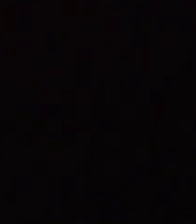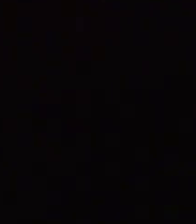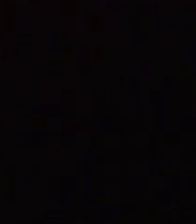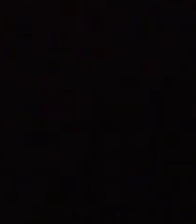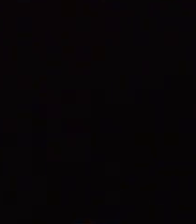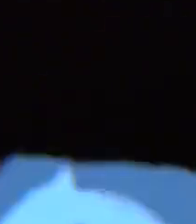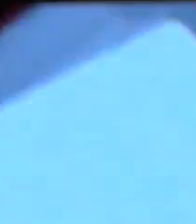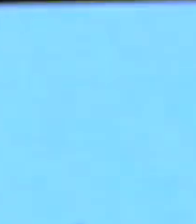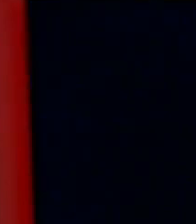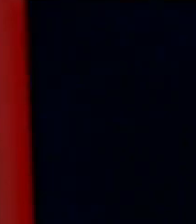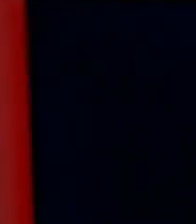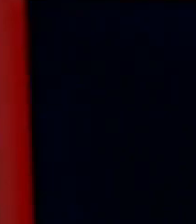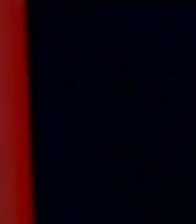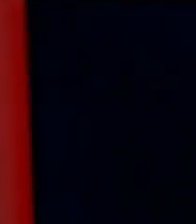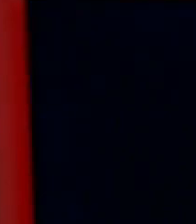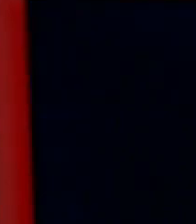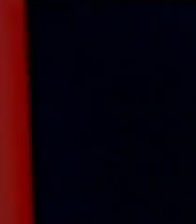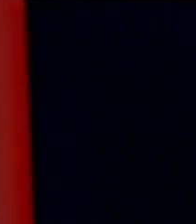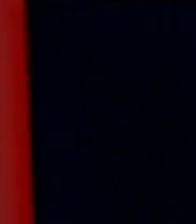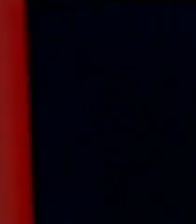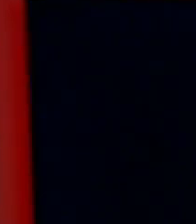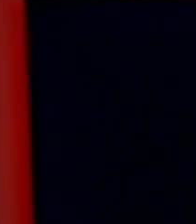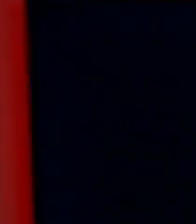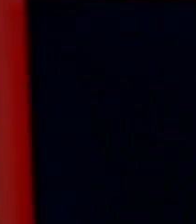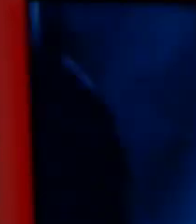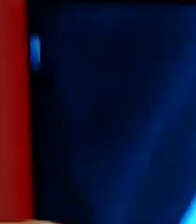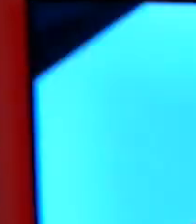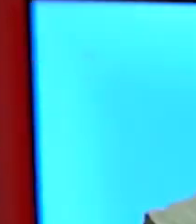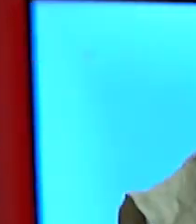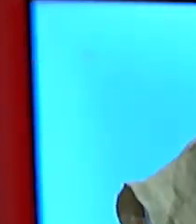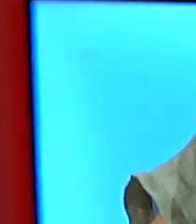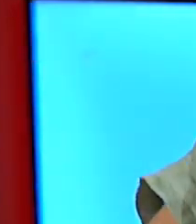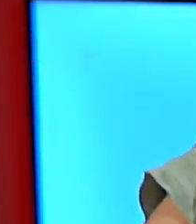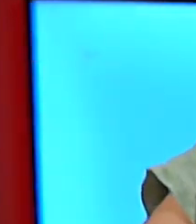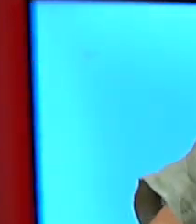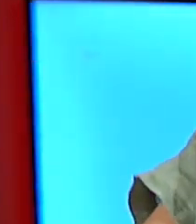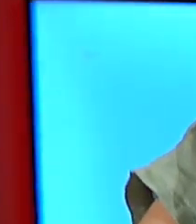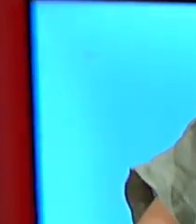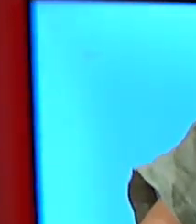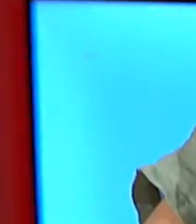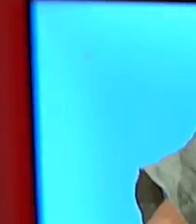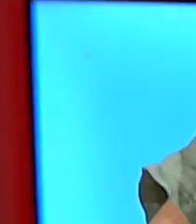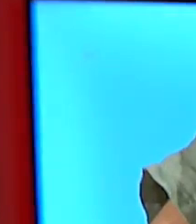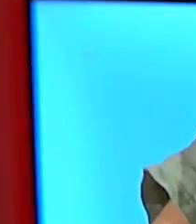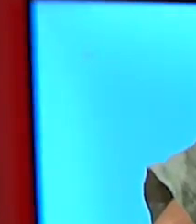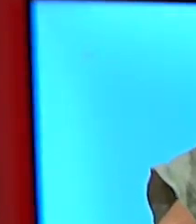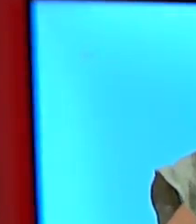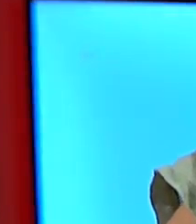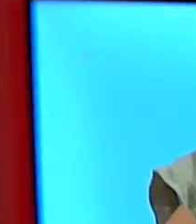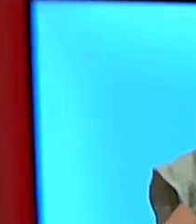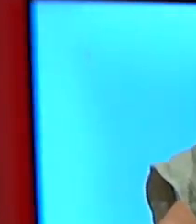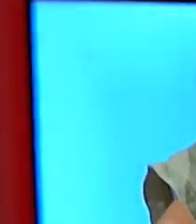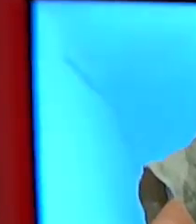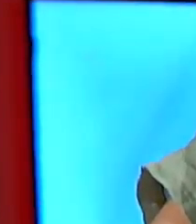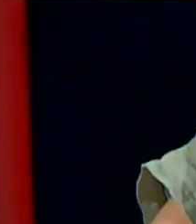palabra filo? ¿Por qué voy a traer a colación la palabra filo? Porque sí, filo es un disco, filo es una banda. Pero es una banda, no